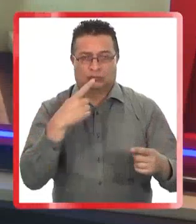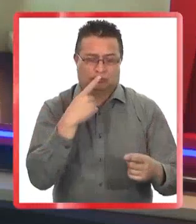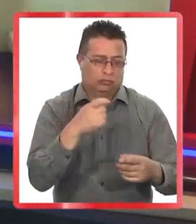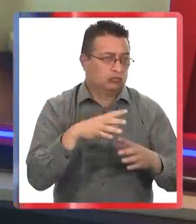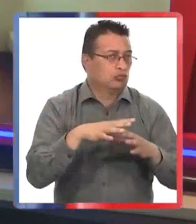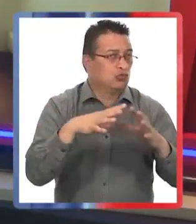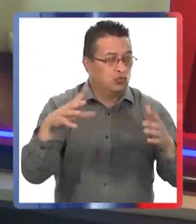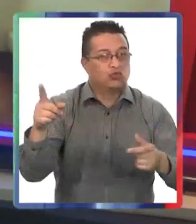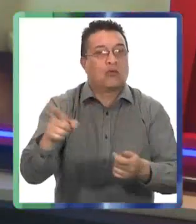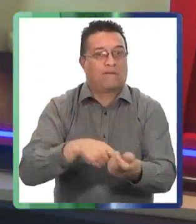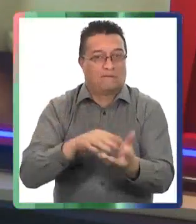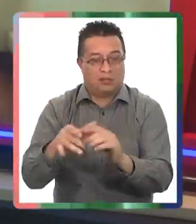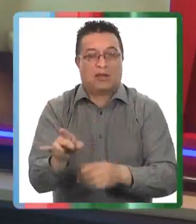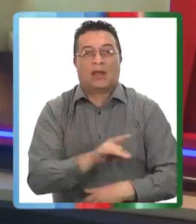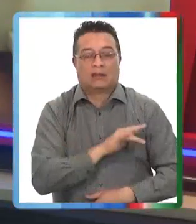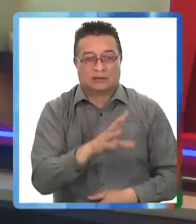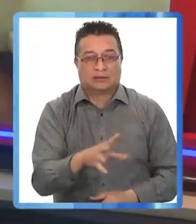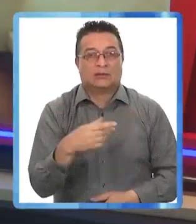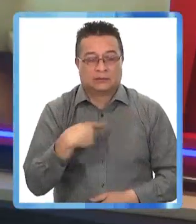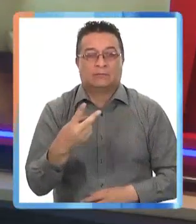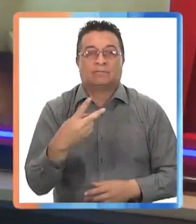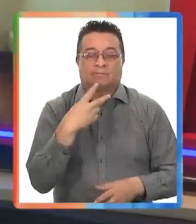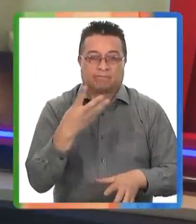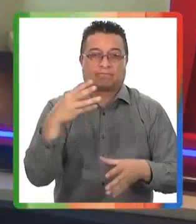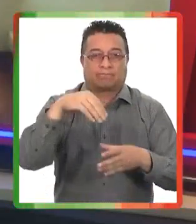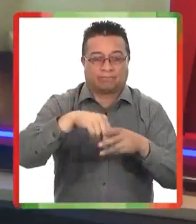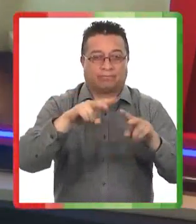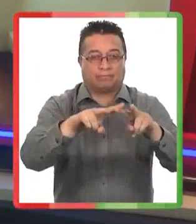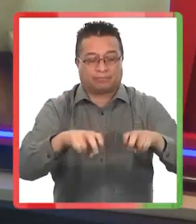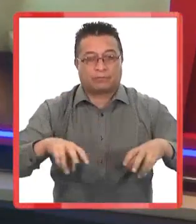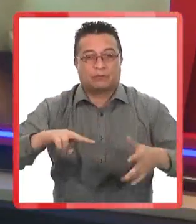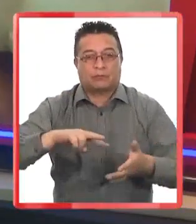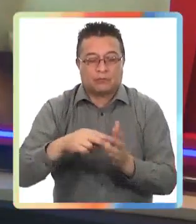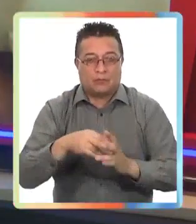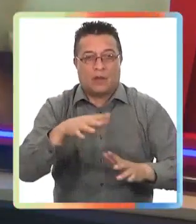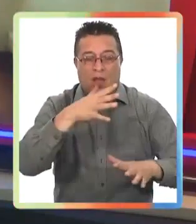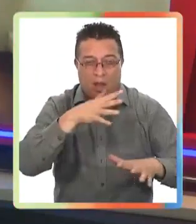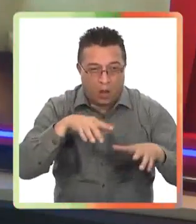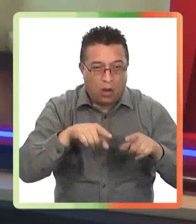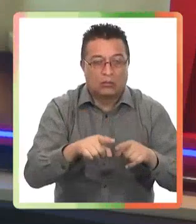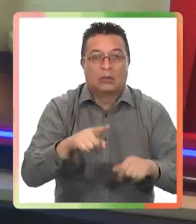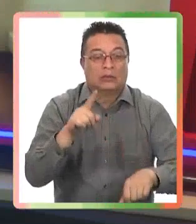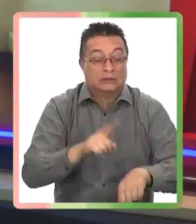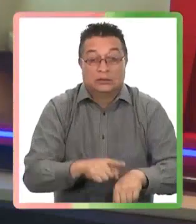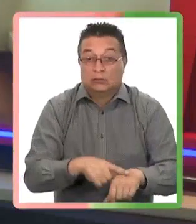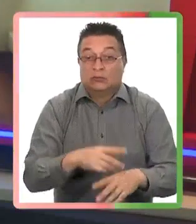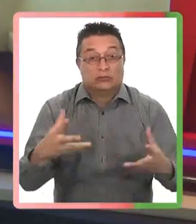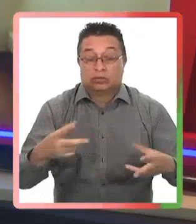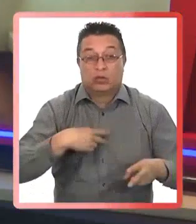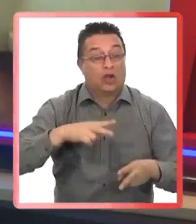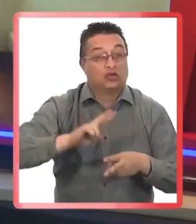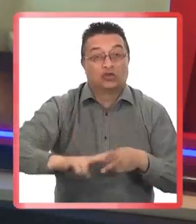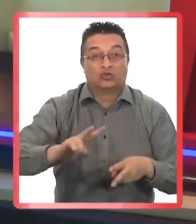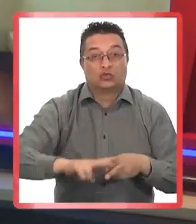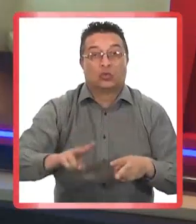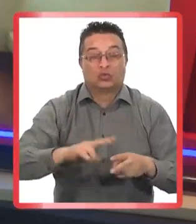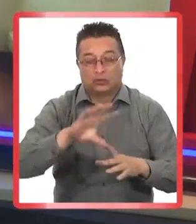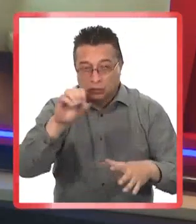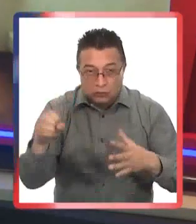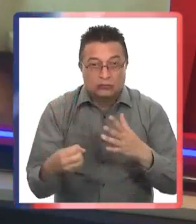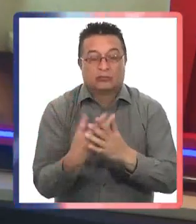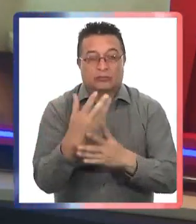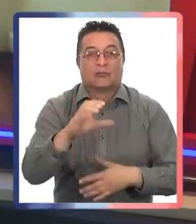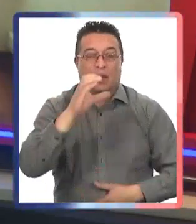para miles y miles de familias de Chile que viven de la agricultura, que tienen problemas de riego. A lo mejor no llegamos a tiempo con soluciones, con